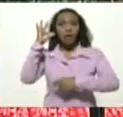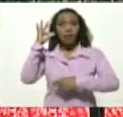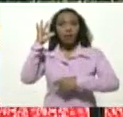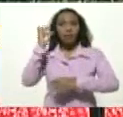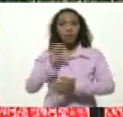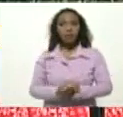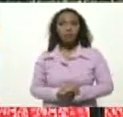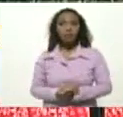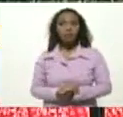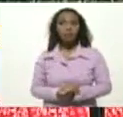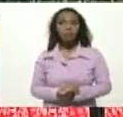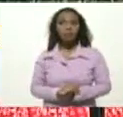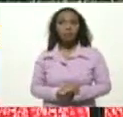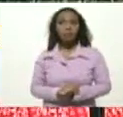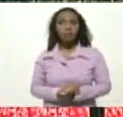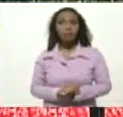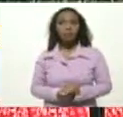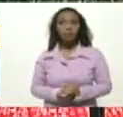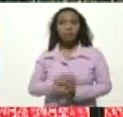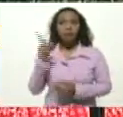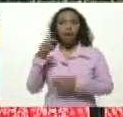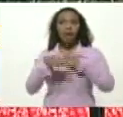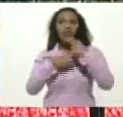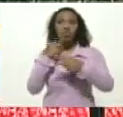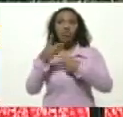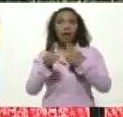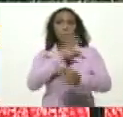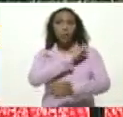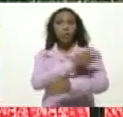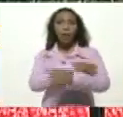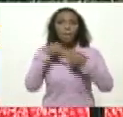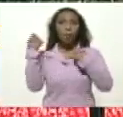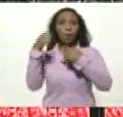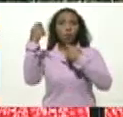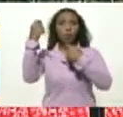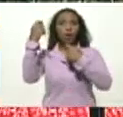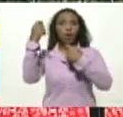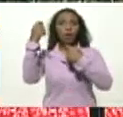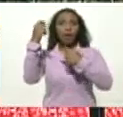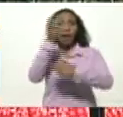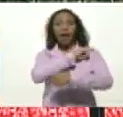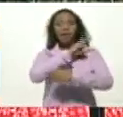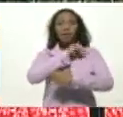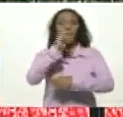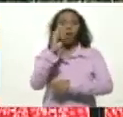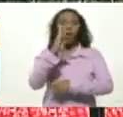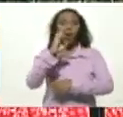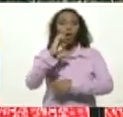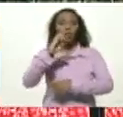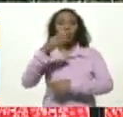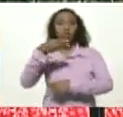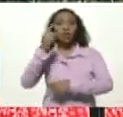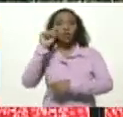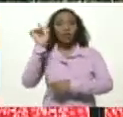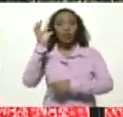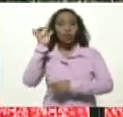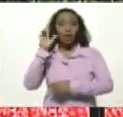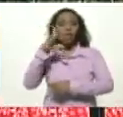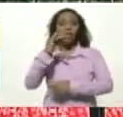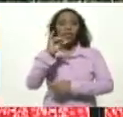Godoy, de la vocera del Poder Popular y jefa de la UVC, Dilcia Lucena,